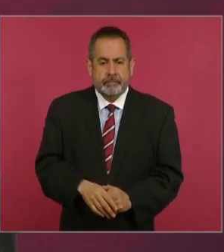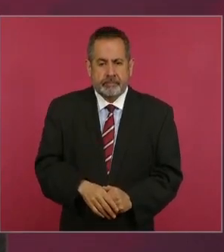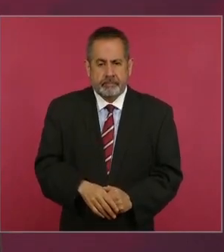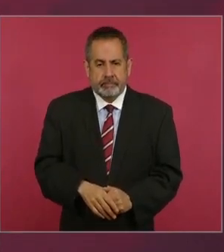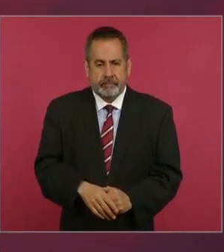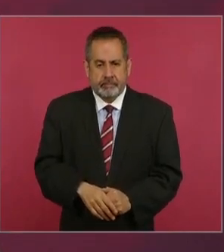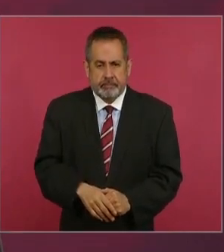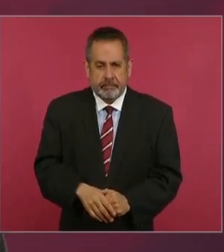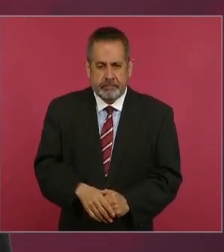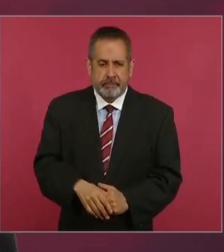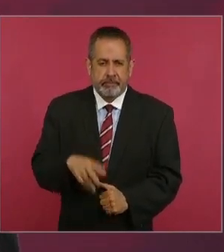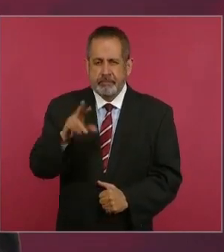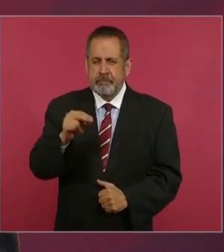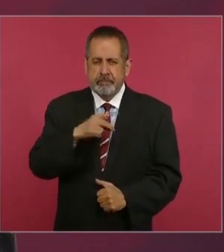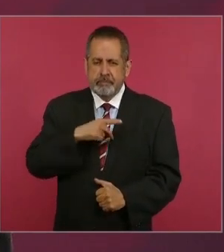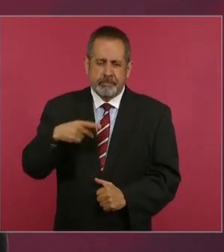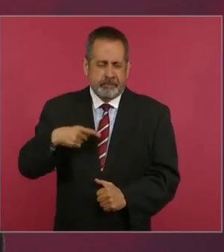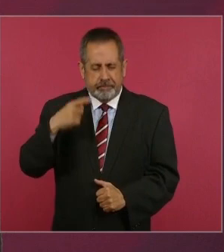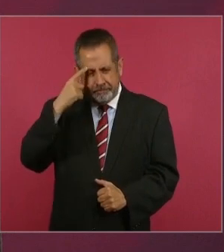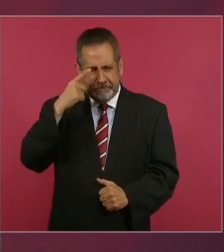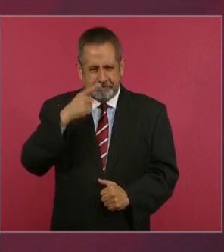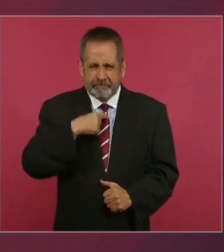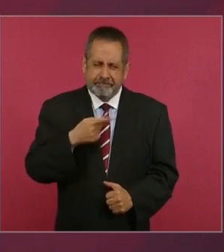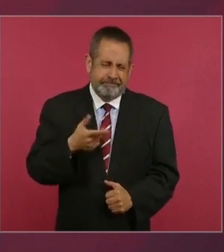pero no actuemos